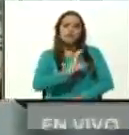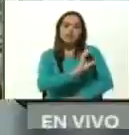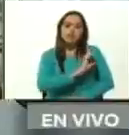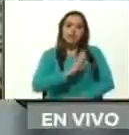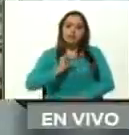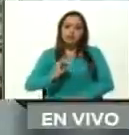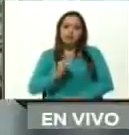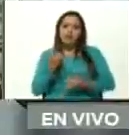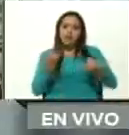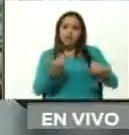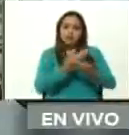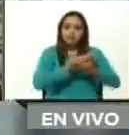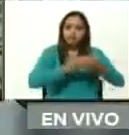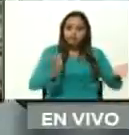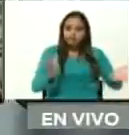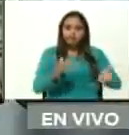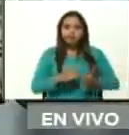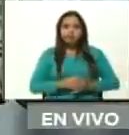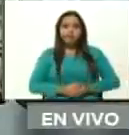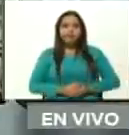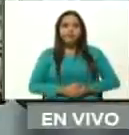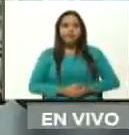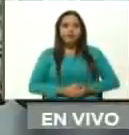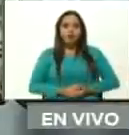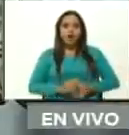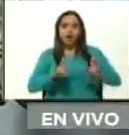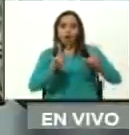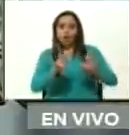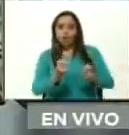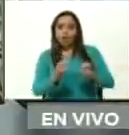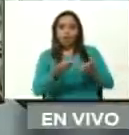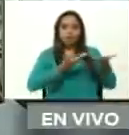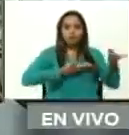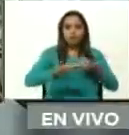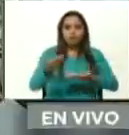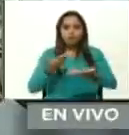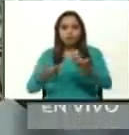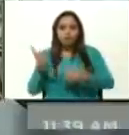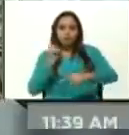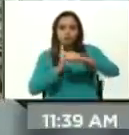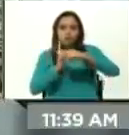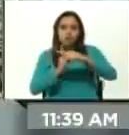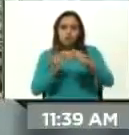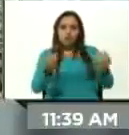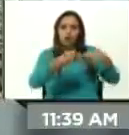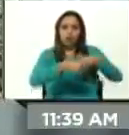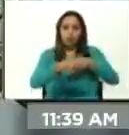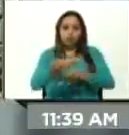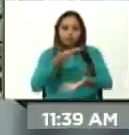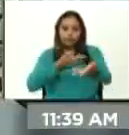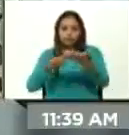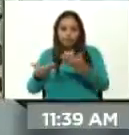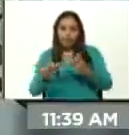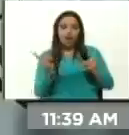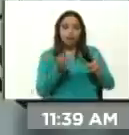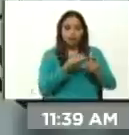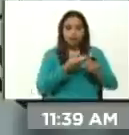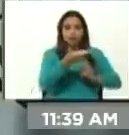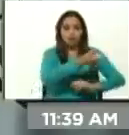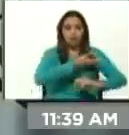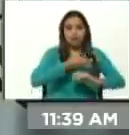y abre las puertas a una complementariedad positiva entre el Estado